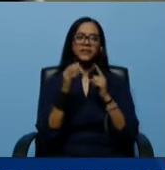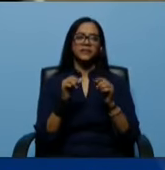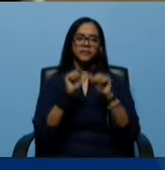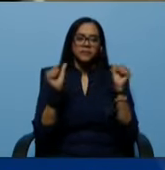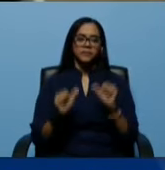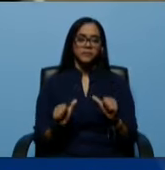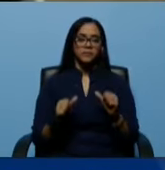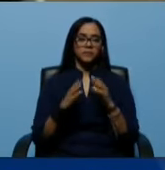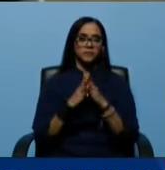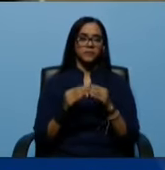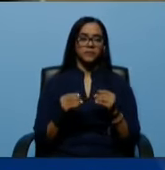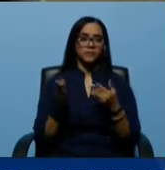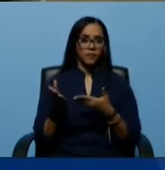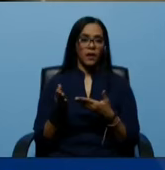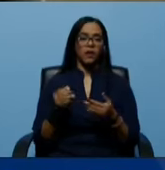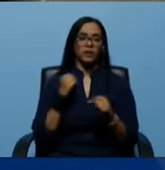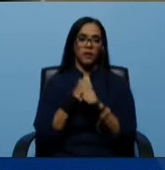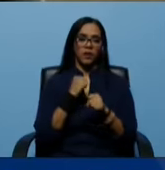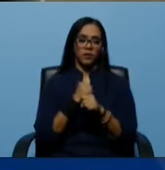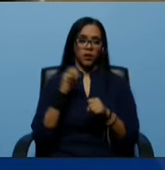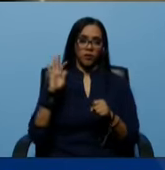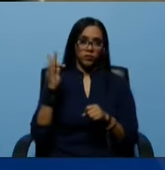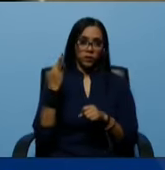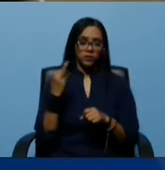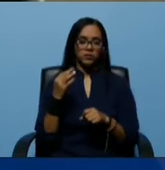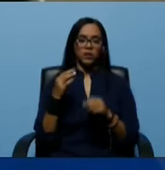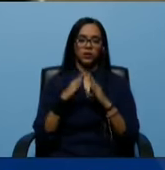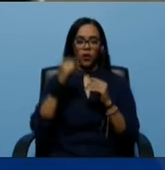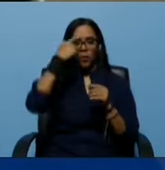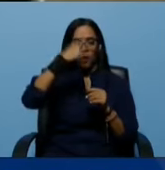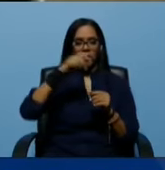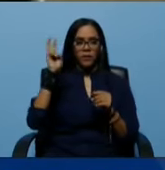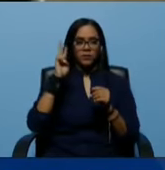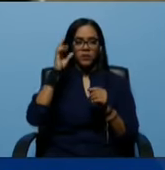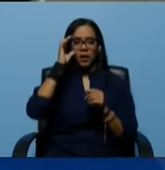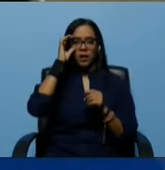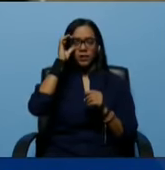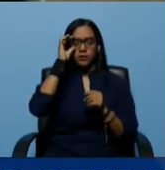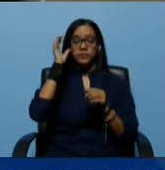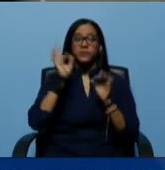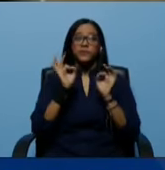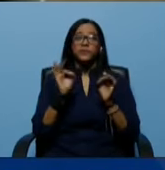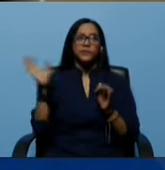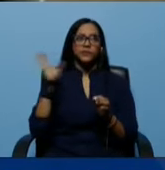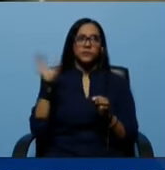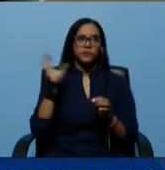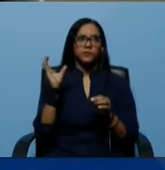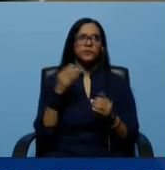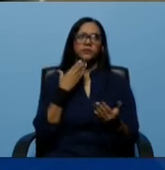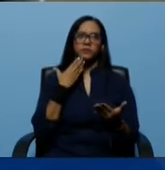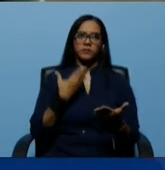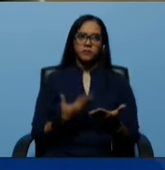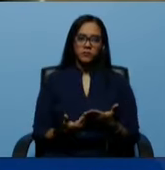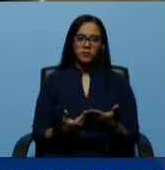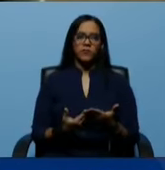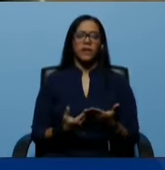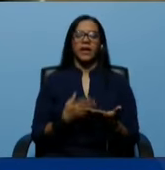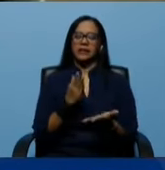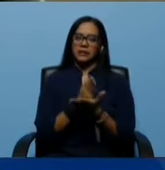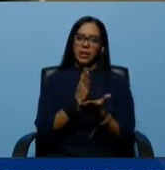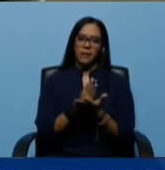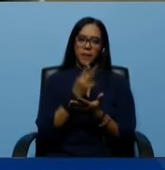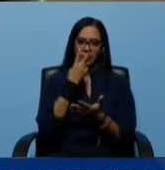todos los trabajadores de esta fundación y todo el pueblo venezolano y en especial el caraqueño le agradece por estar